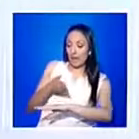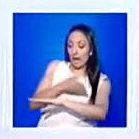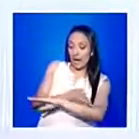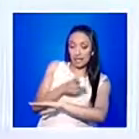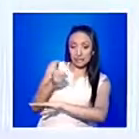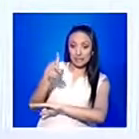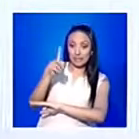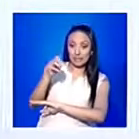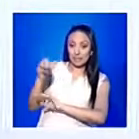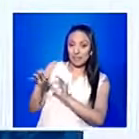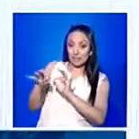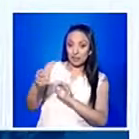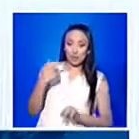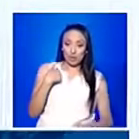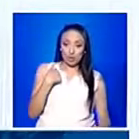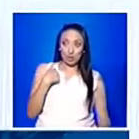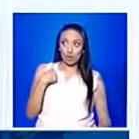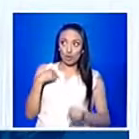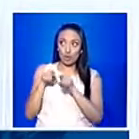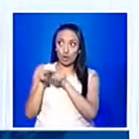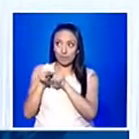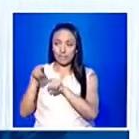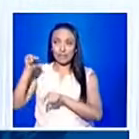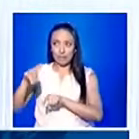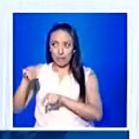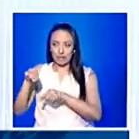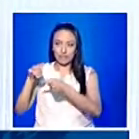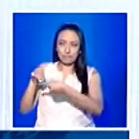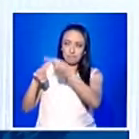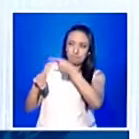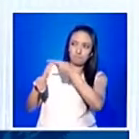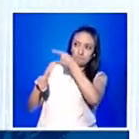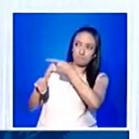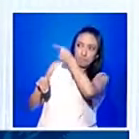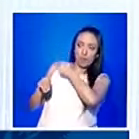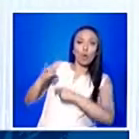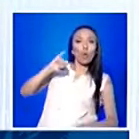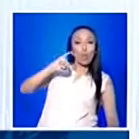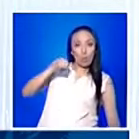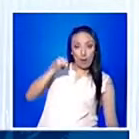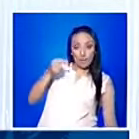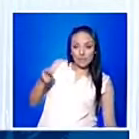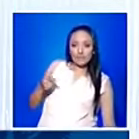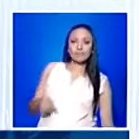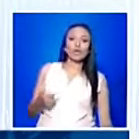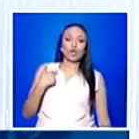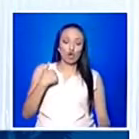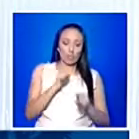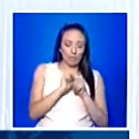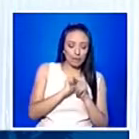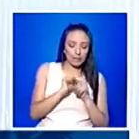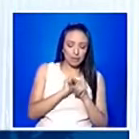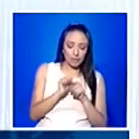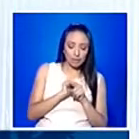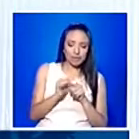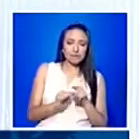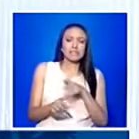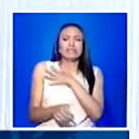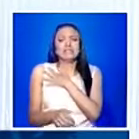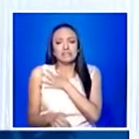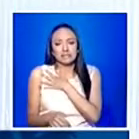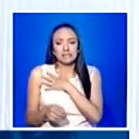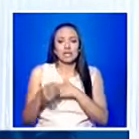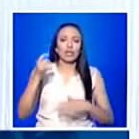un jueves, yo competí martes, haciendo arrancadas en el estadio. A mí me dio una molestia